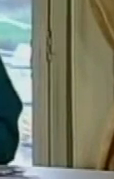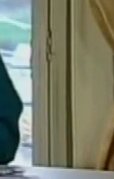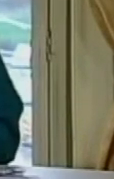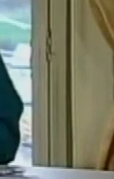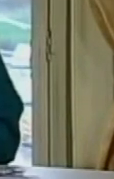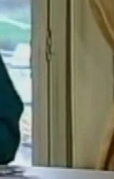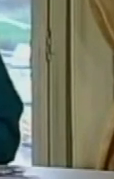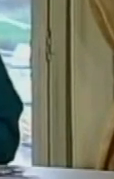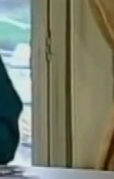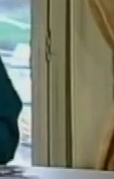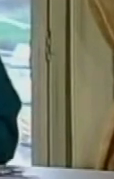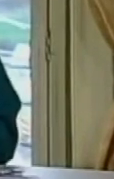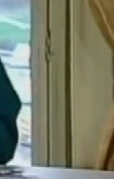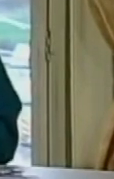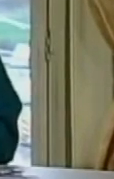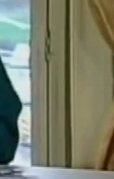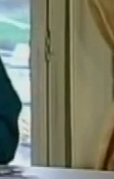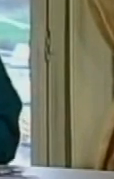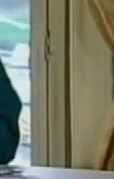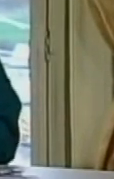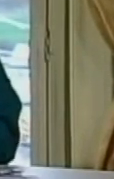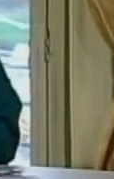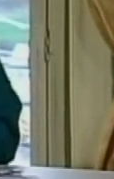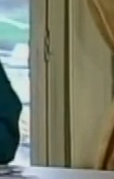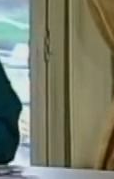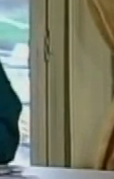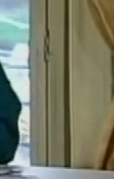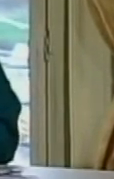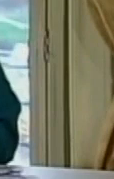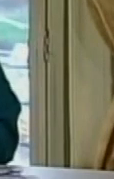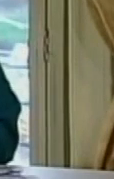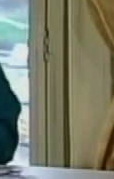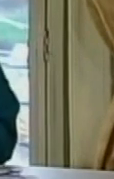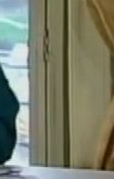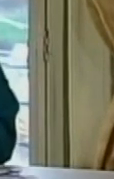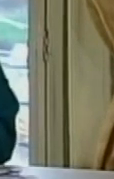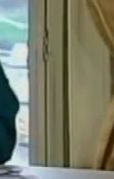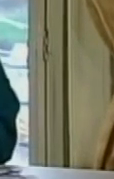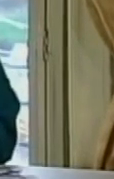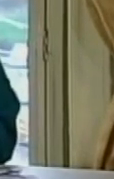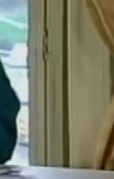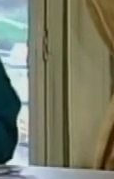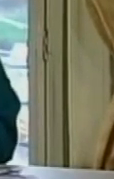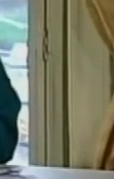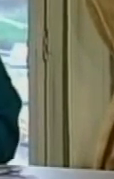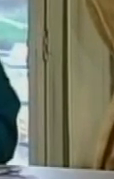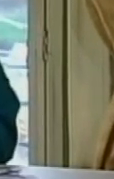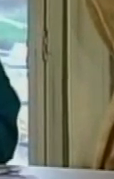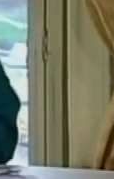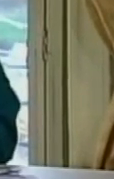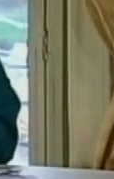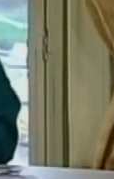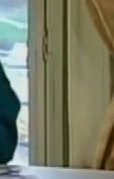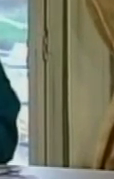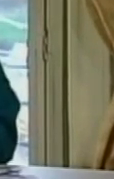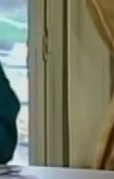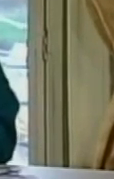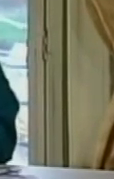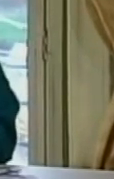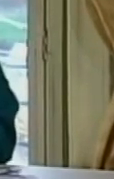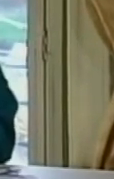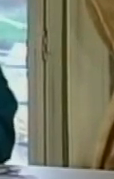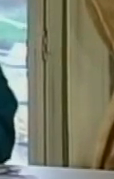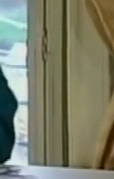las estudiantes de los liceos de la educación media del país, que hoy han empezado su